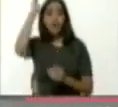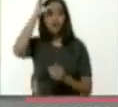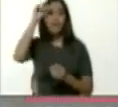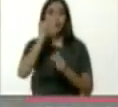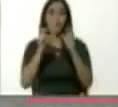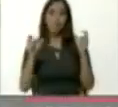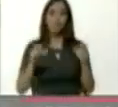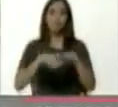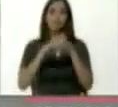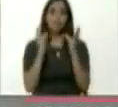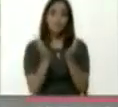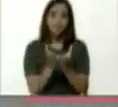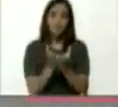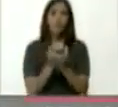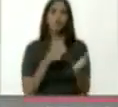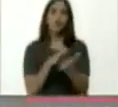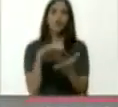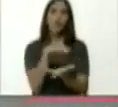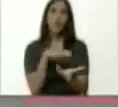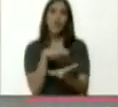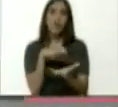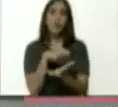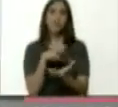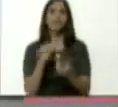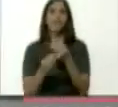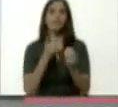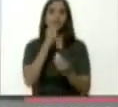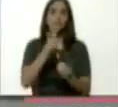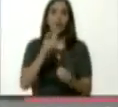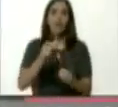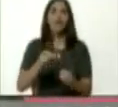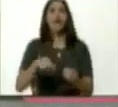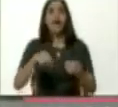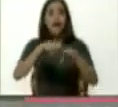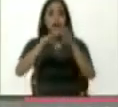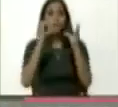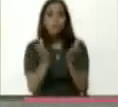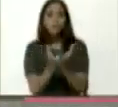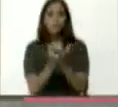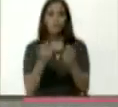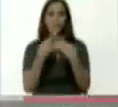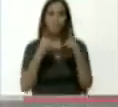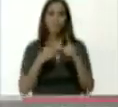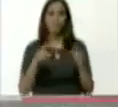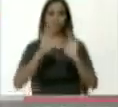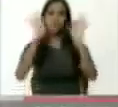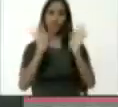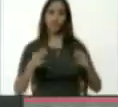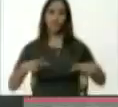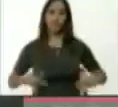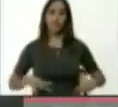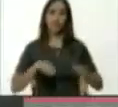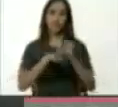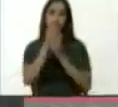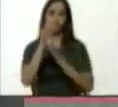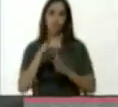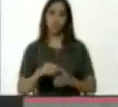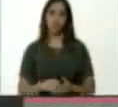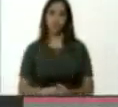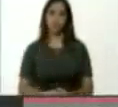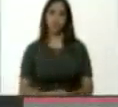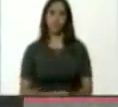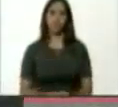del planeta sobre los problemas que afectan a la Tierra y las diferentes formas de vida que en él se desarrollan.